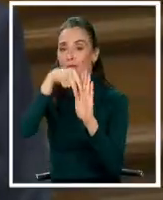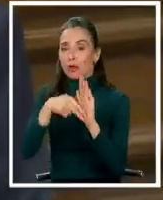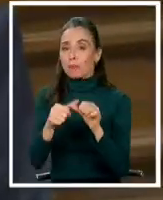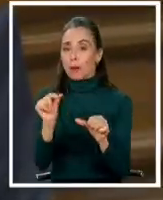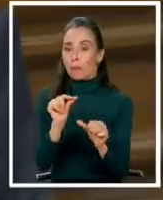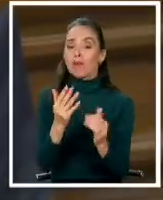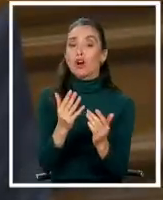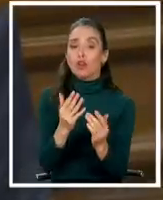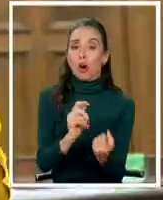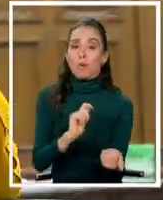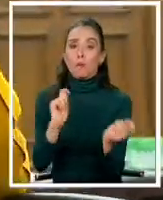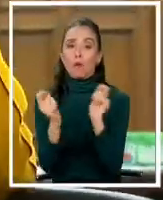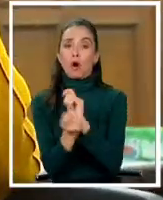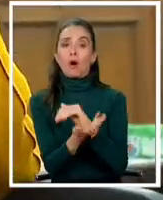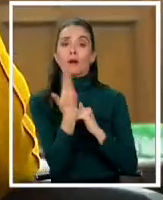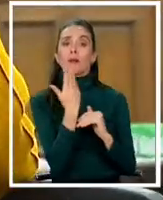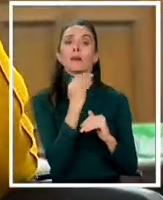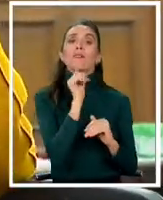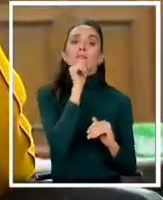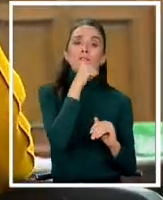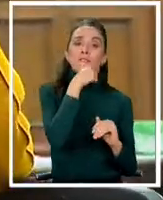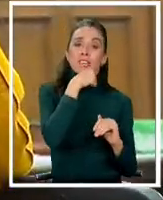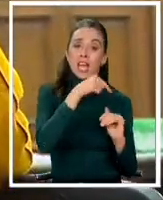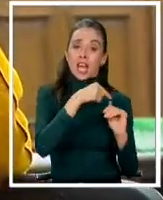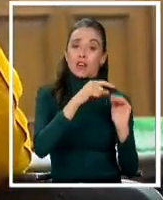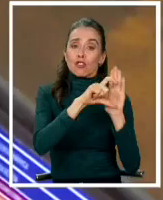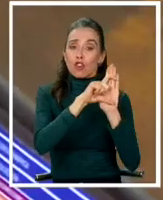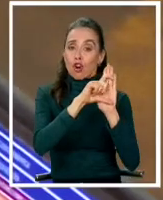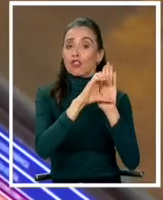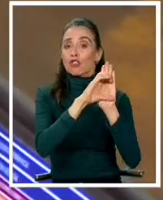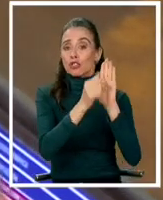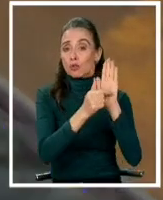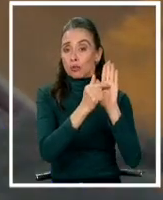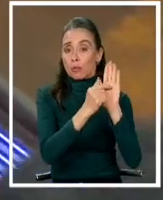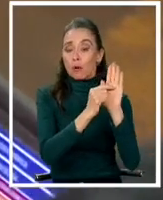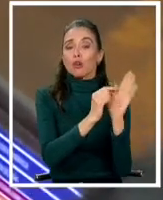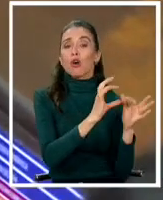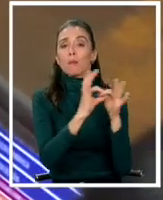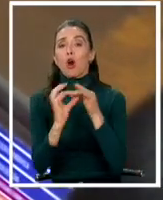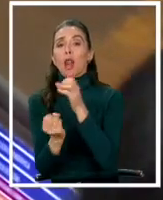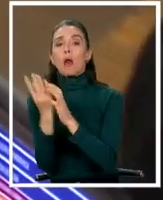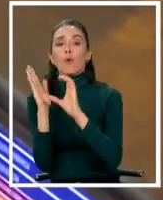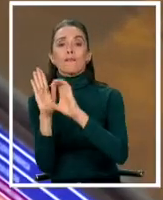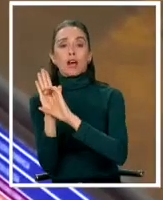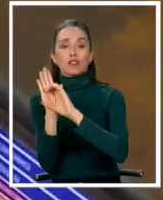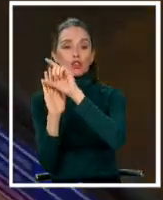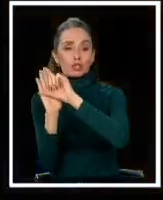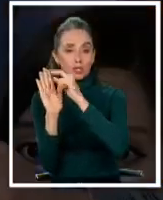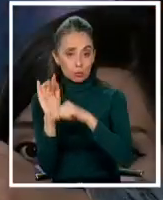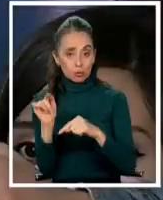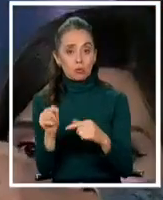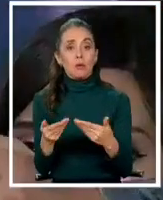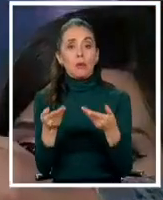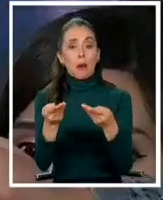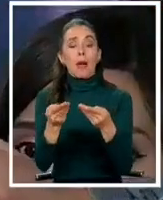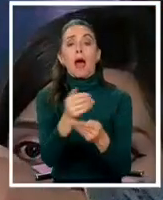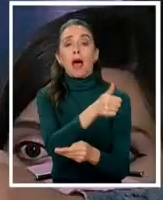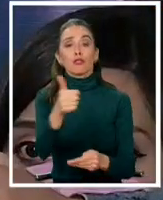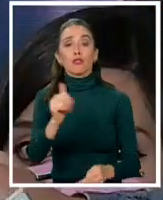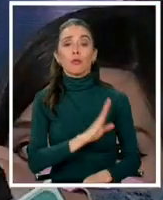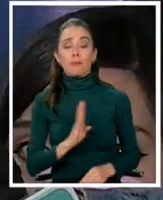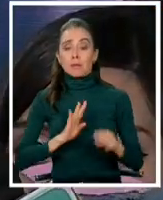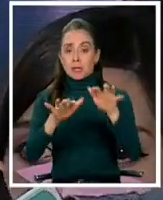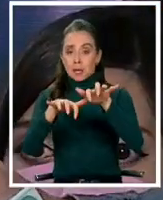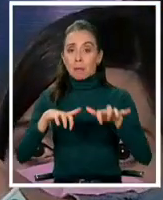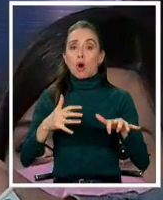el paso entre el viejo y el posible nuevo texto constitucional. La atribución de proponer al Pleno el mecanismo de transición, y